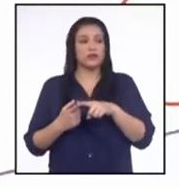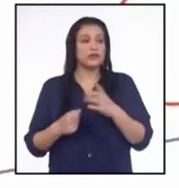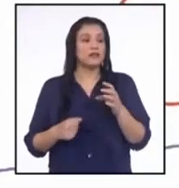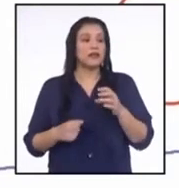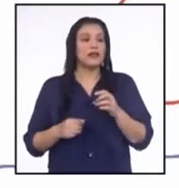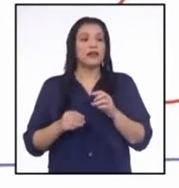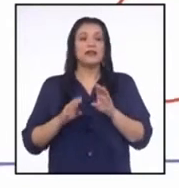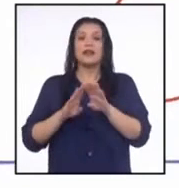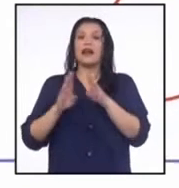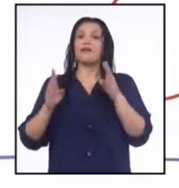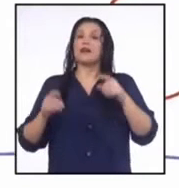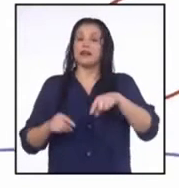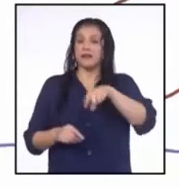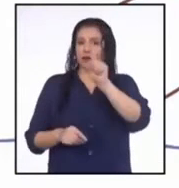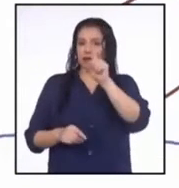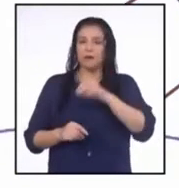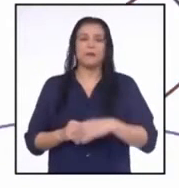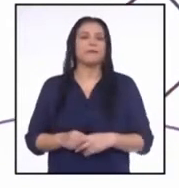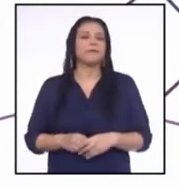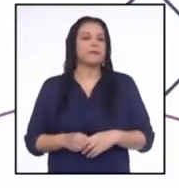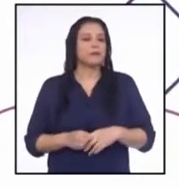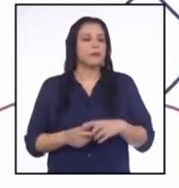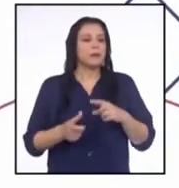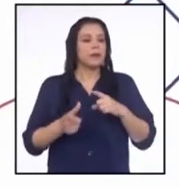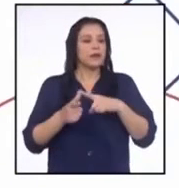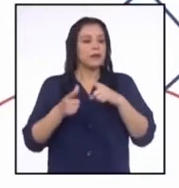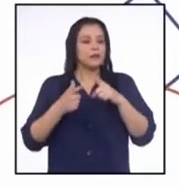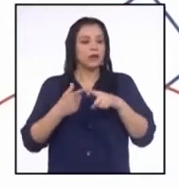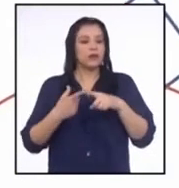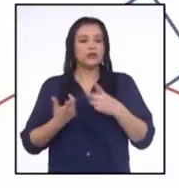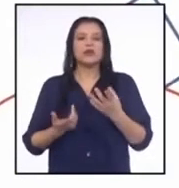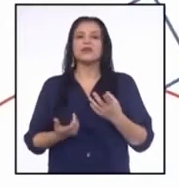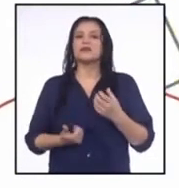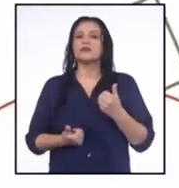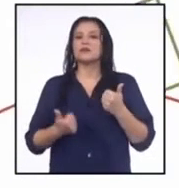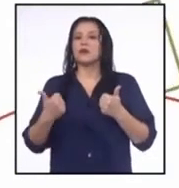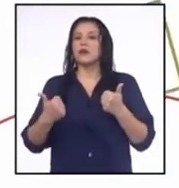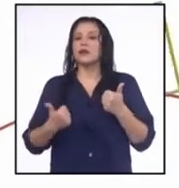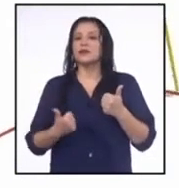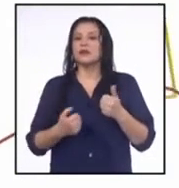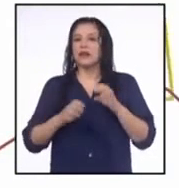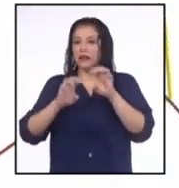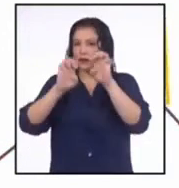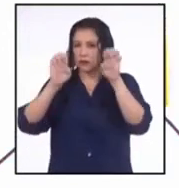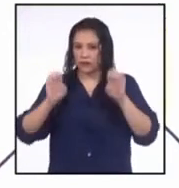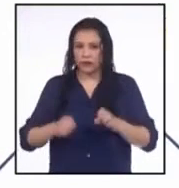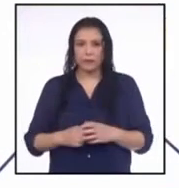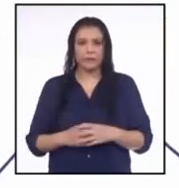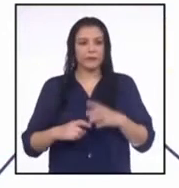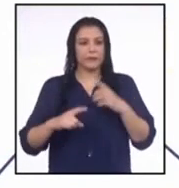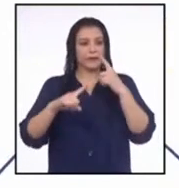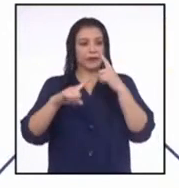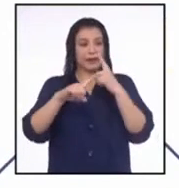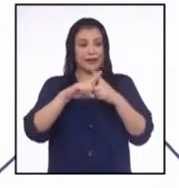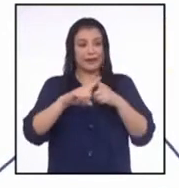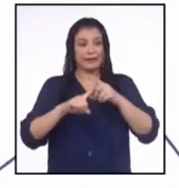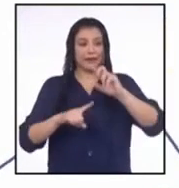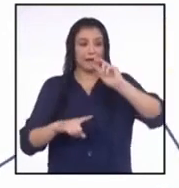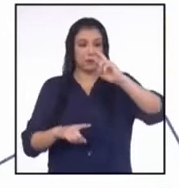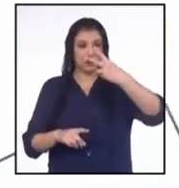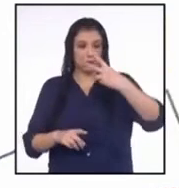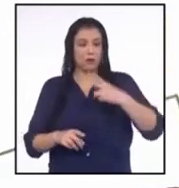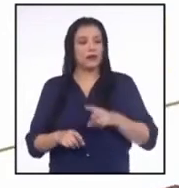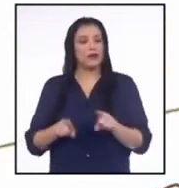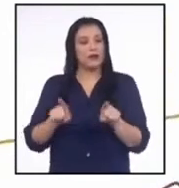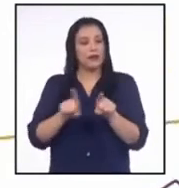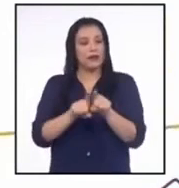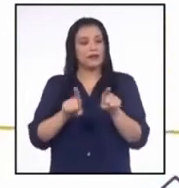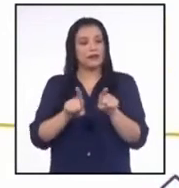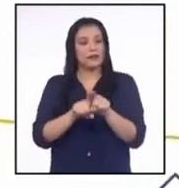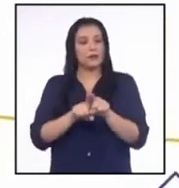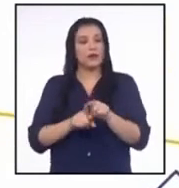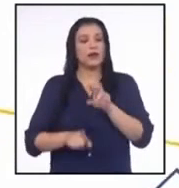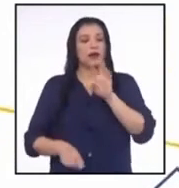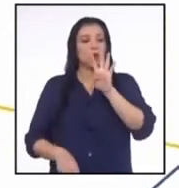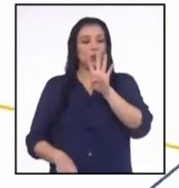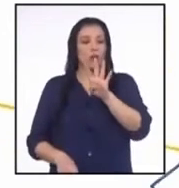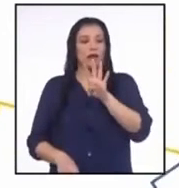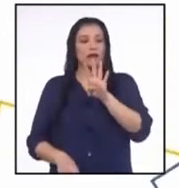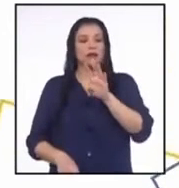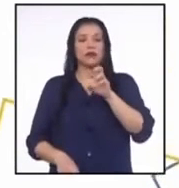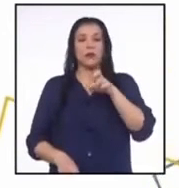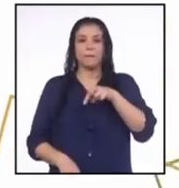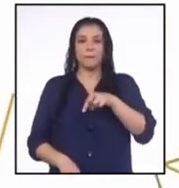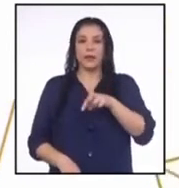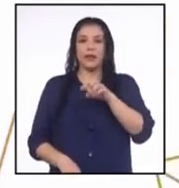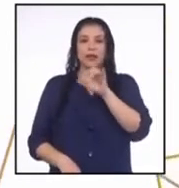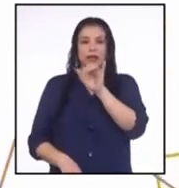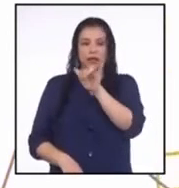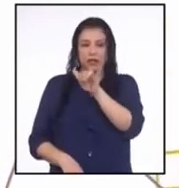parábola se abre hacia arriba. Entonces la ecuación de la parábola será x elevado al cuadrado es igual a 4 veces